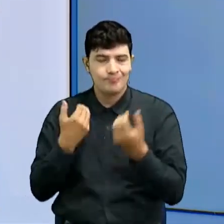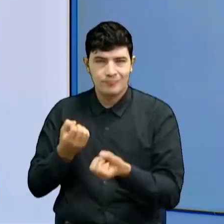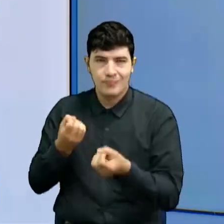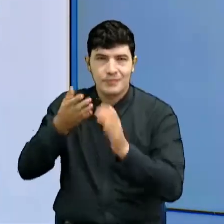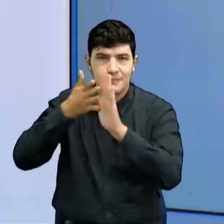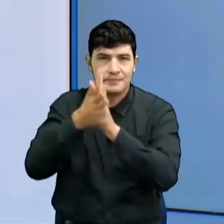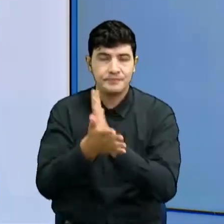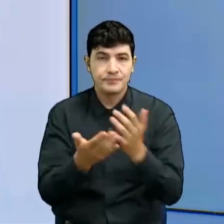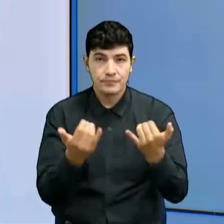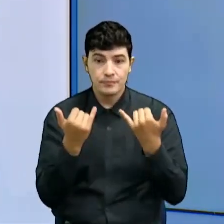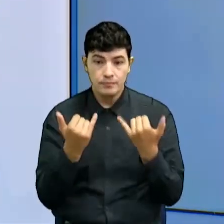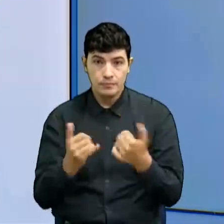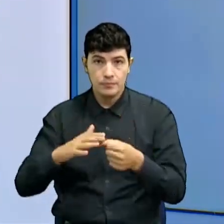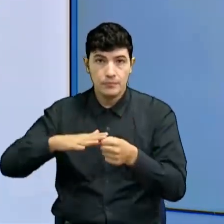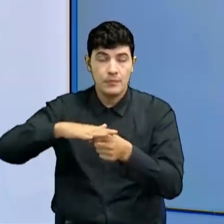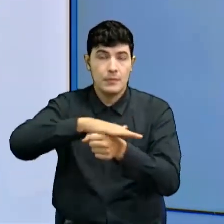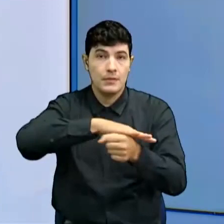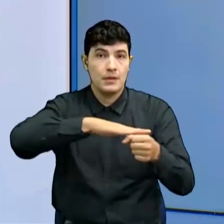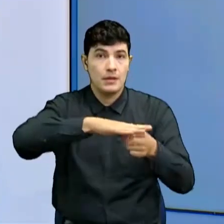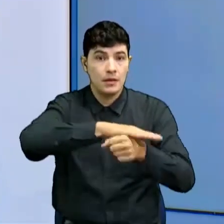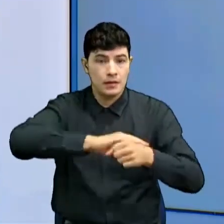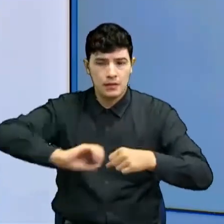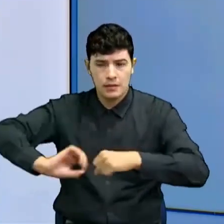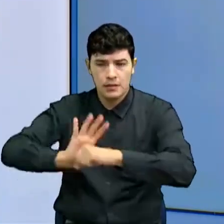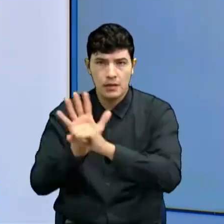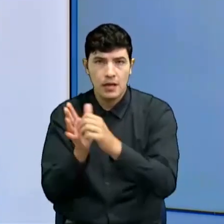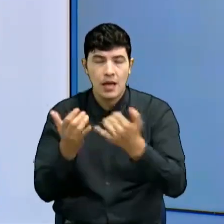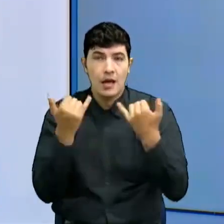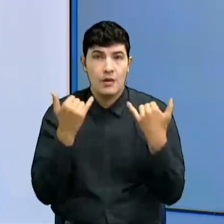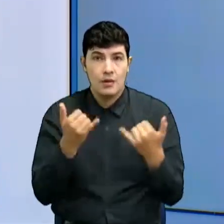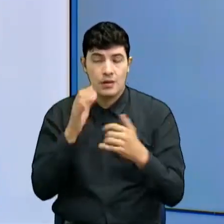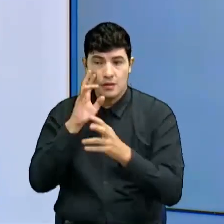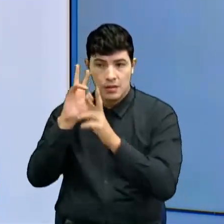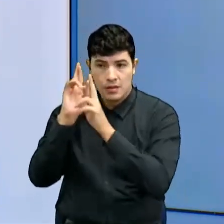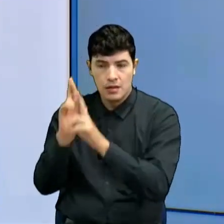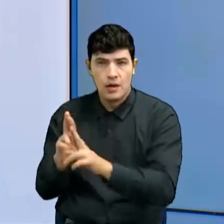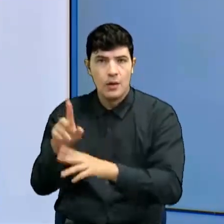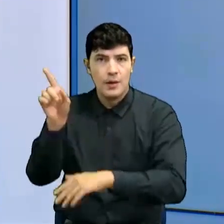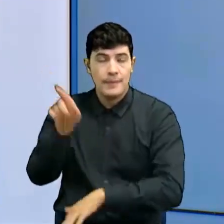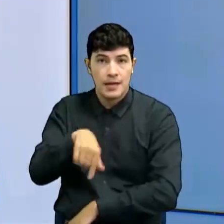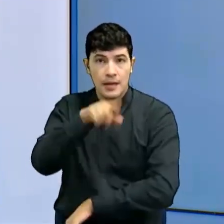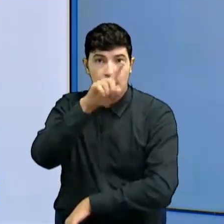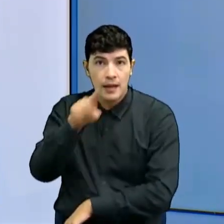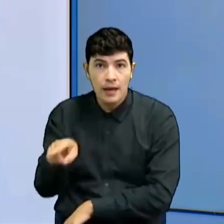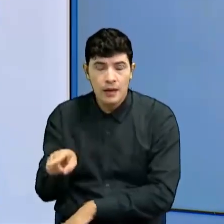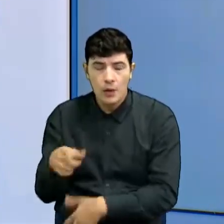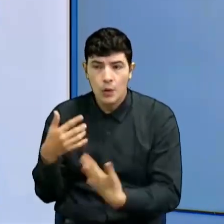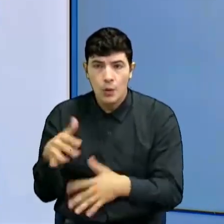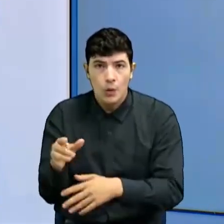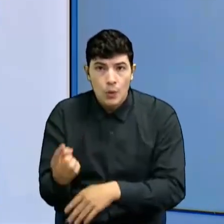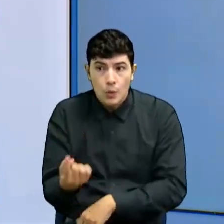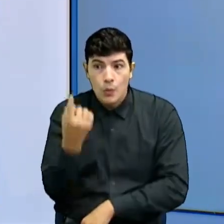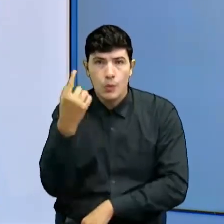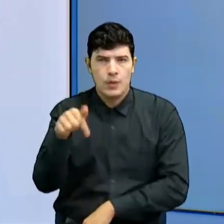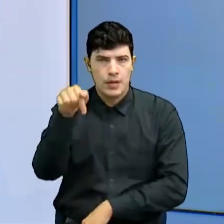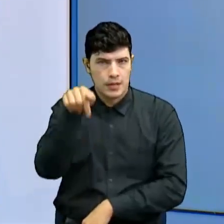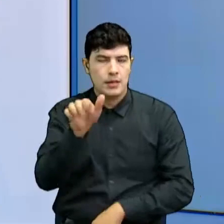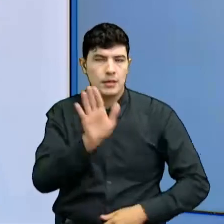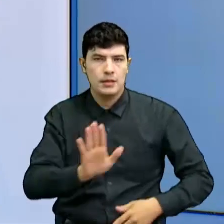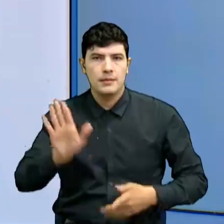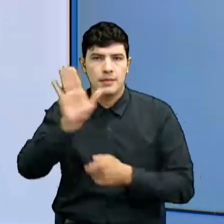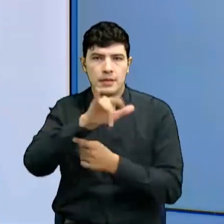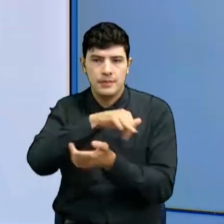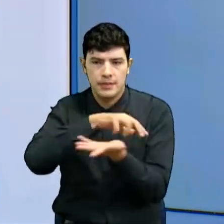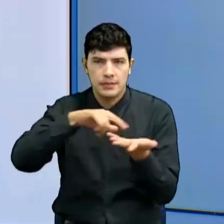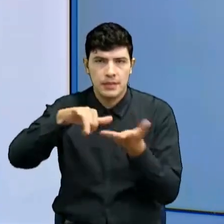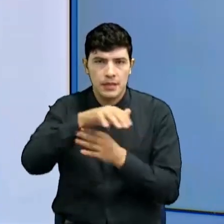en medio de toda esta pandemia mundial del coronavirus se están registrando milagros y uno de ellos se dio aquí en el departamento de Santander,